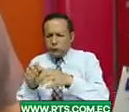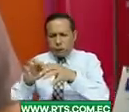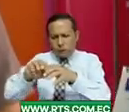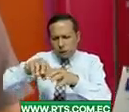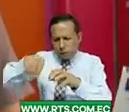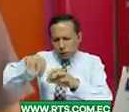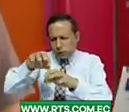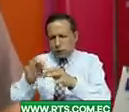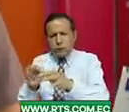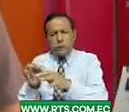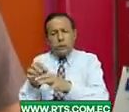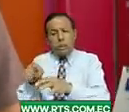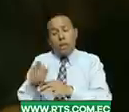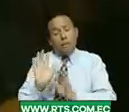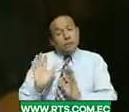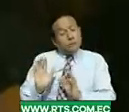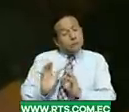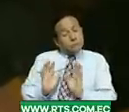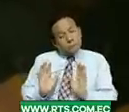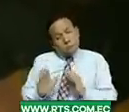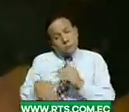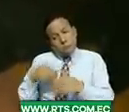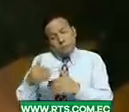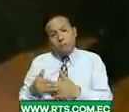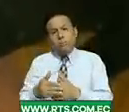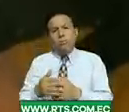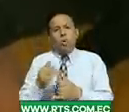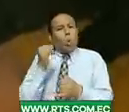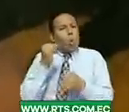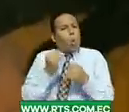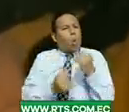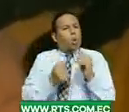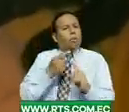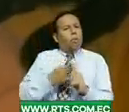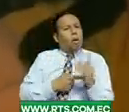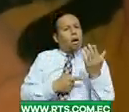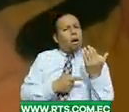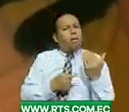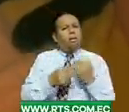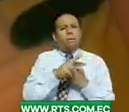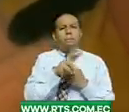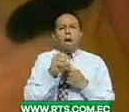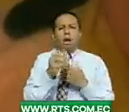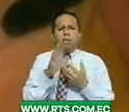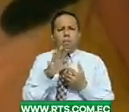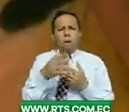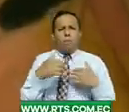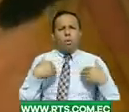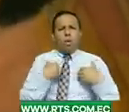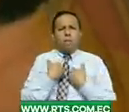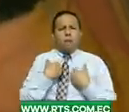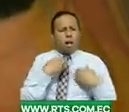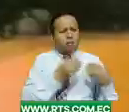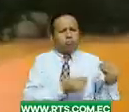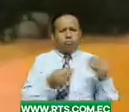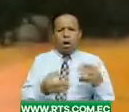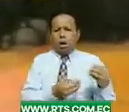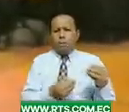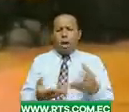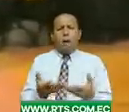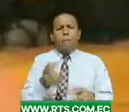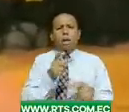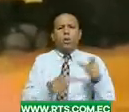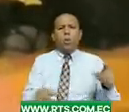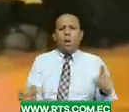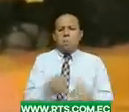20 casos de maltrato animal en esta veterinaria. Y los agresores actúan cada vez con más saña. También después del perrito